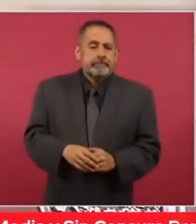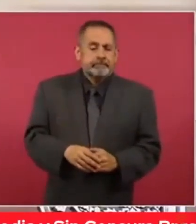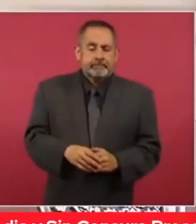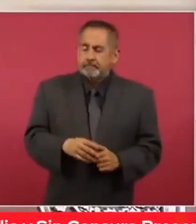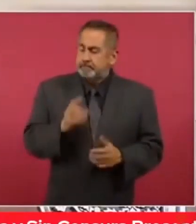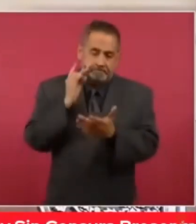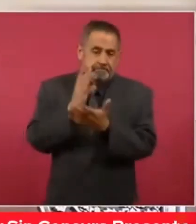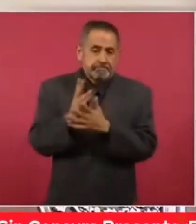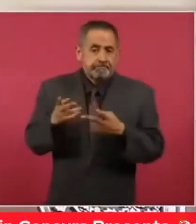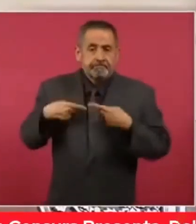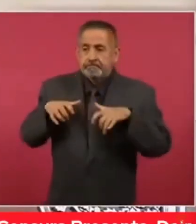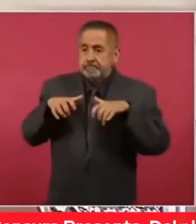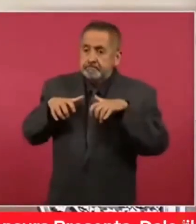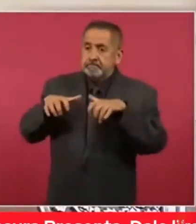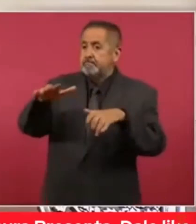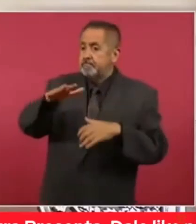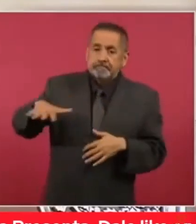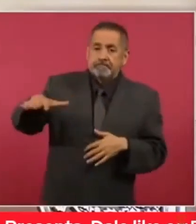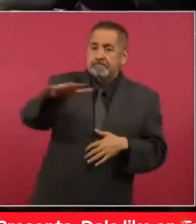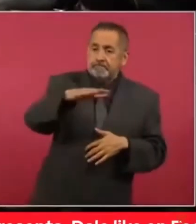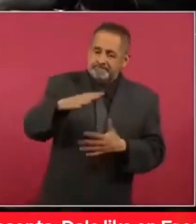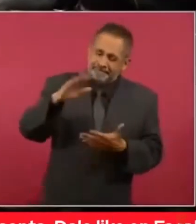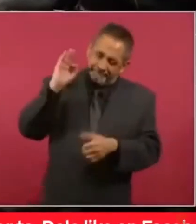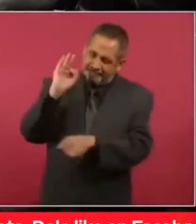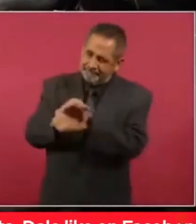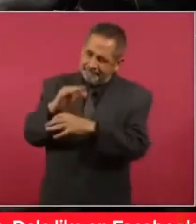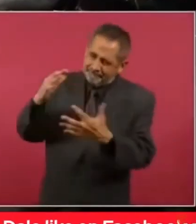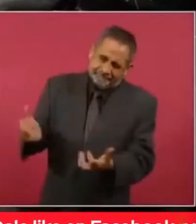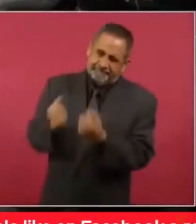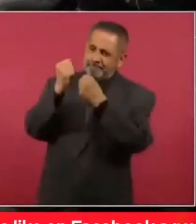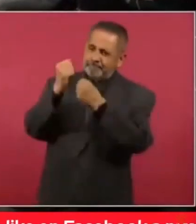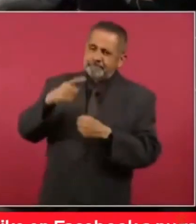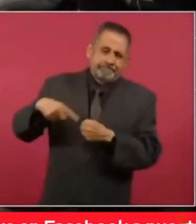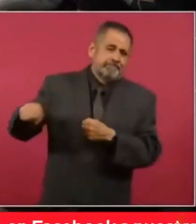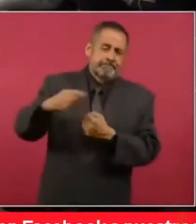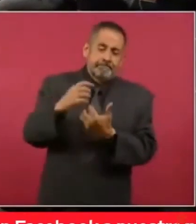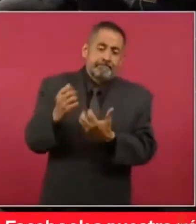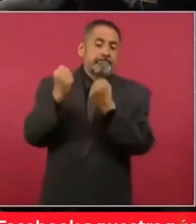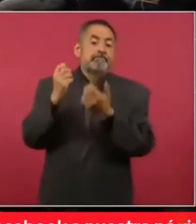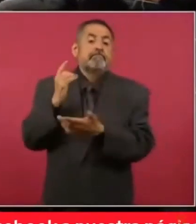solo el pueblo puede salvar al pueblo.